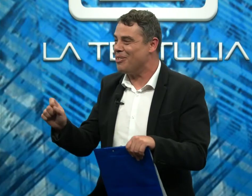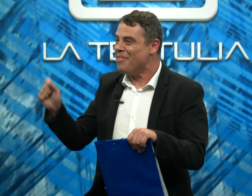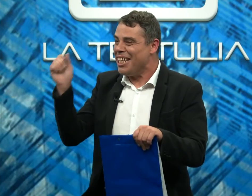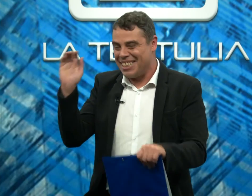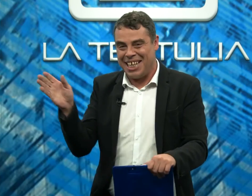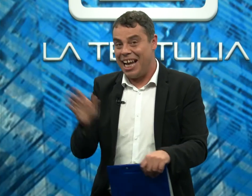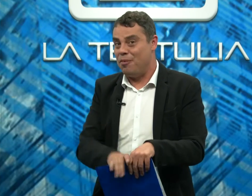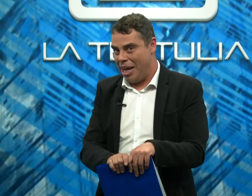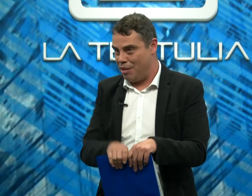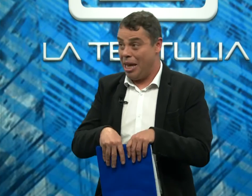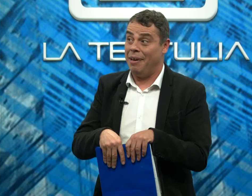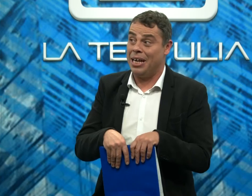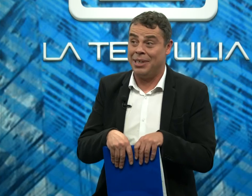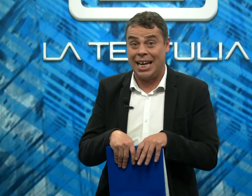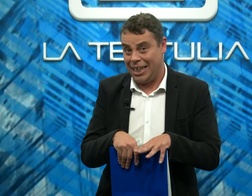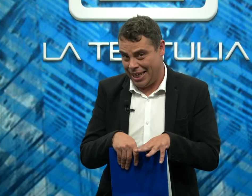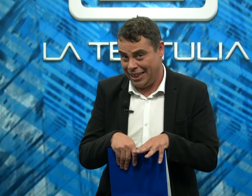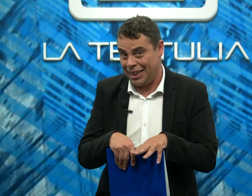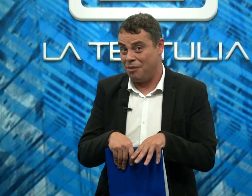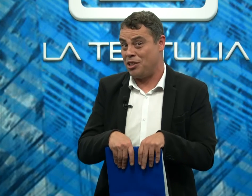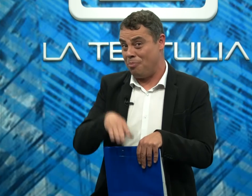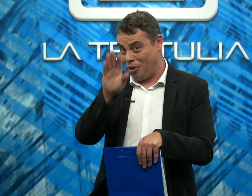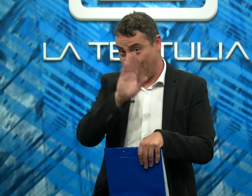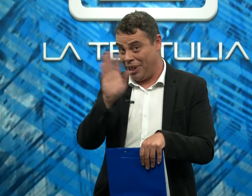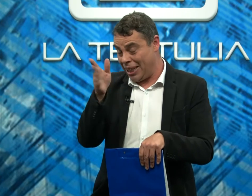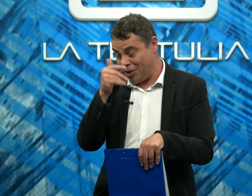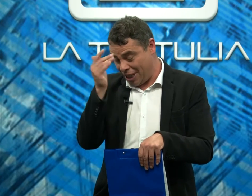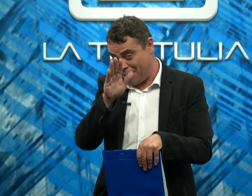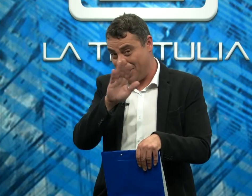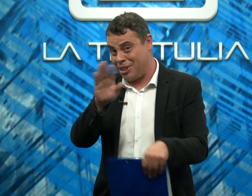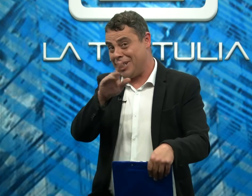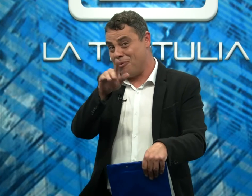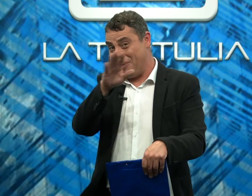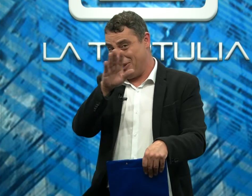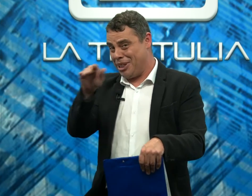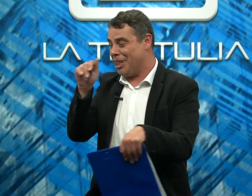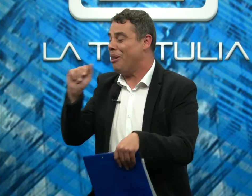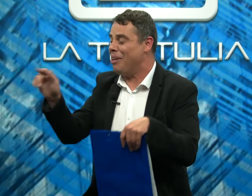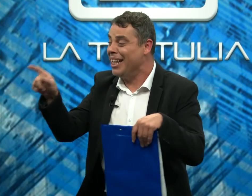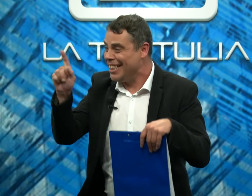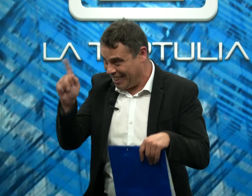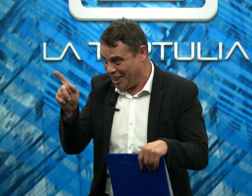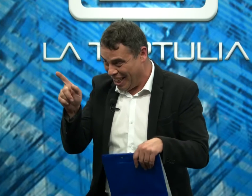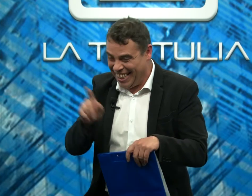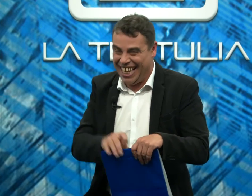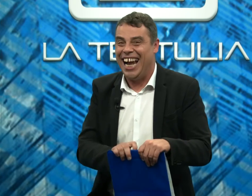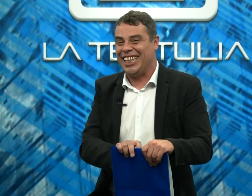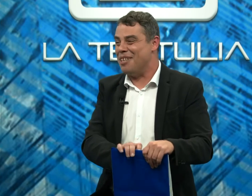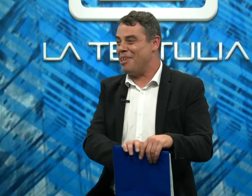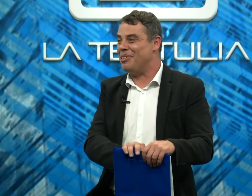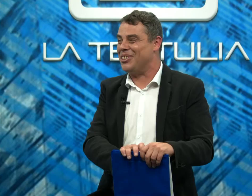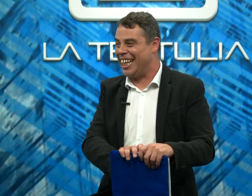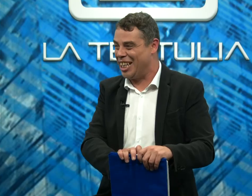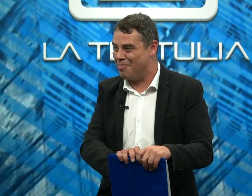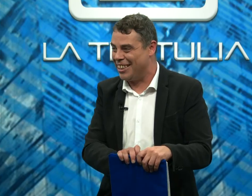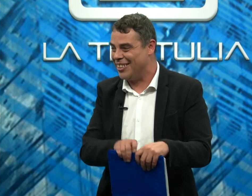monográfico a eso. Zaida, sí. Madre mía, me van a matar en Canal Díaz Televisión, pero recuerden que tengo que hacer un par de cositas todavía. Zaida, aquí